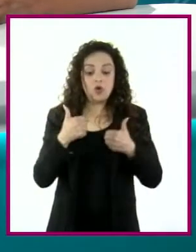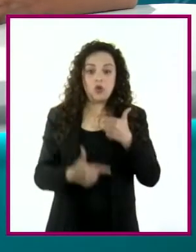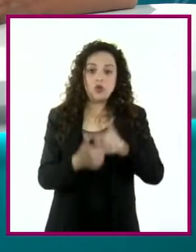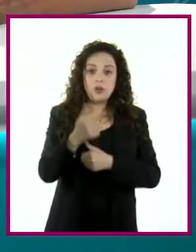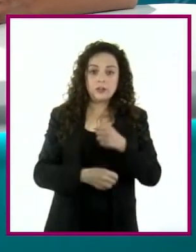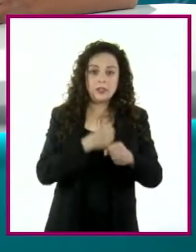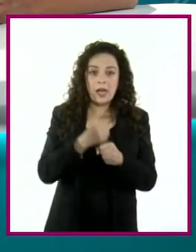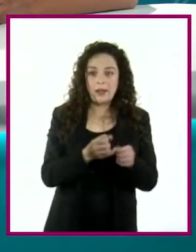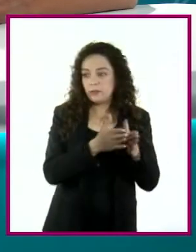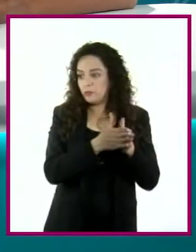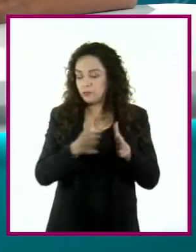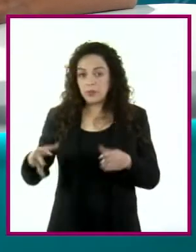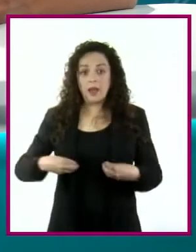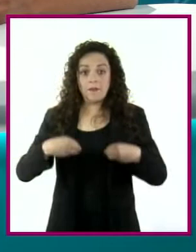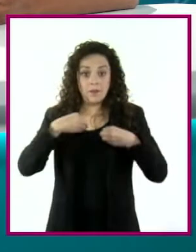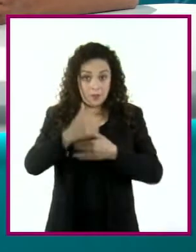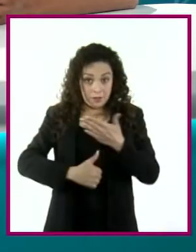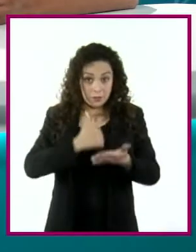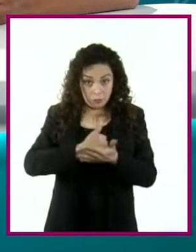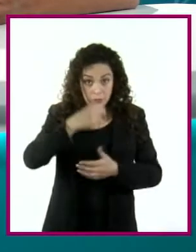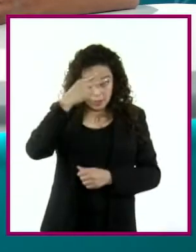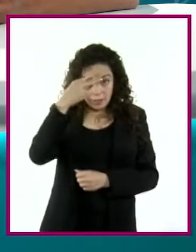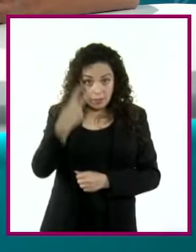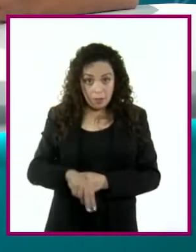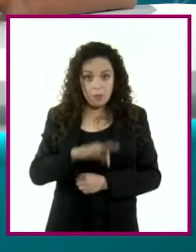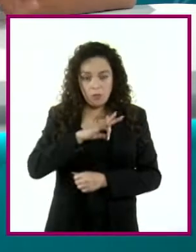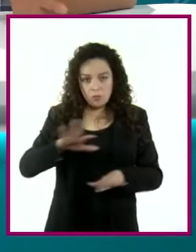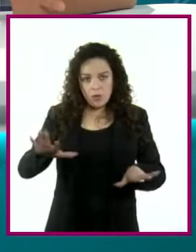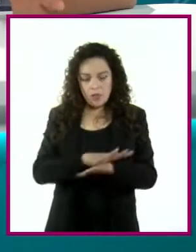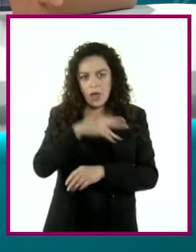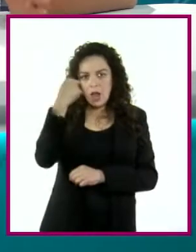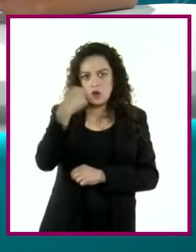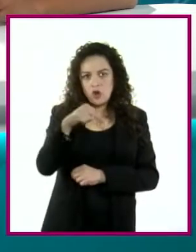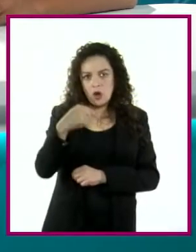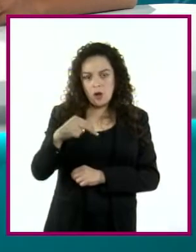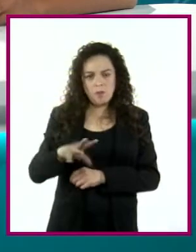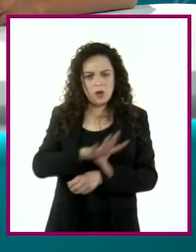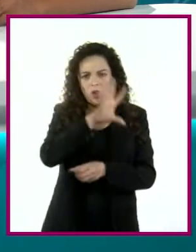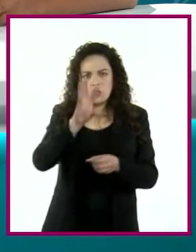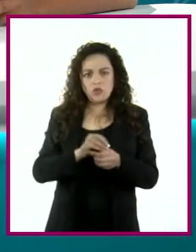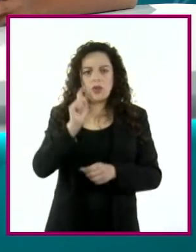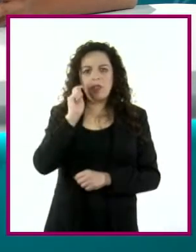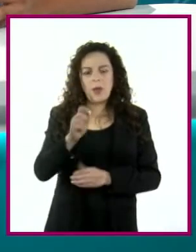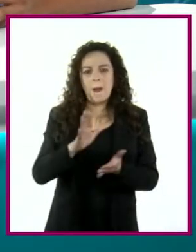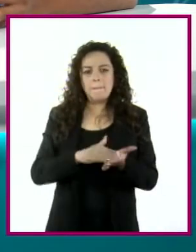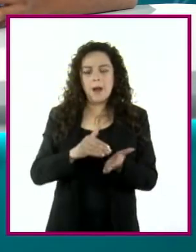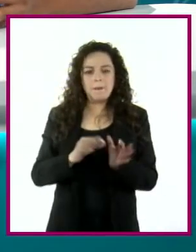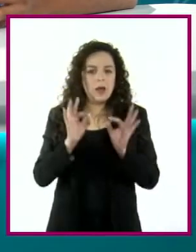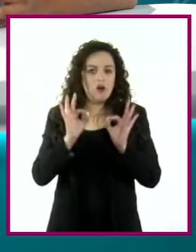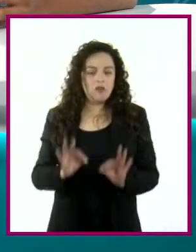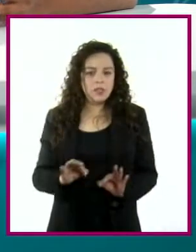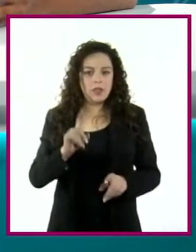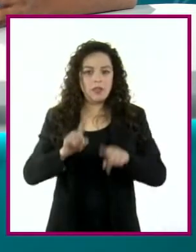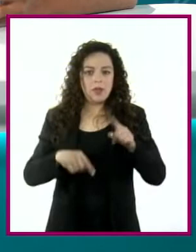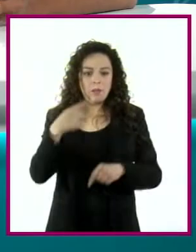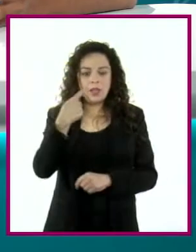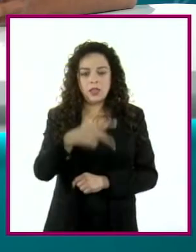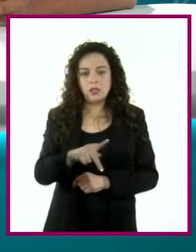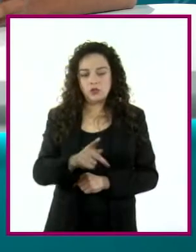años en adelante que vivan en la Ciudad de México puedan cambiar su nombre en todos sus documentos oficiales de acuerdo con su